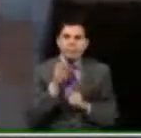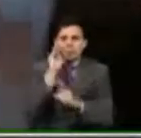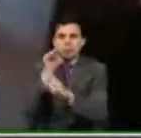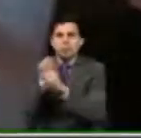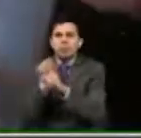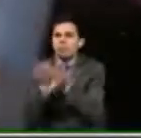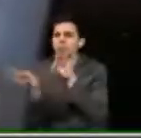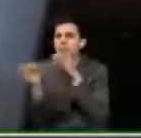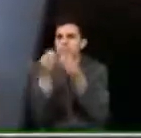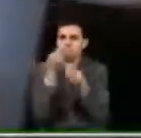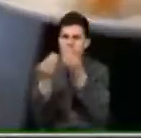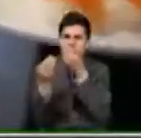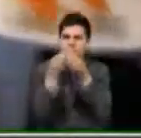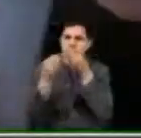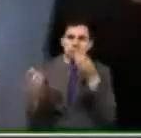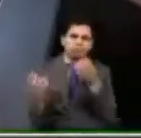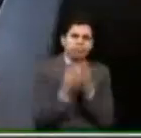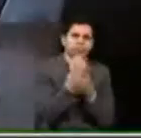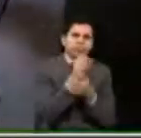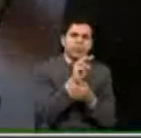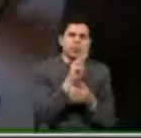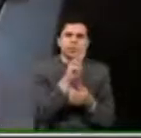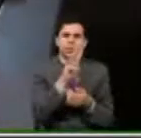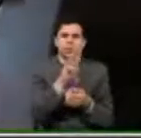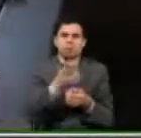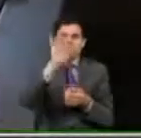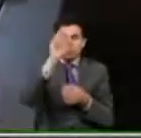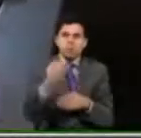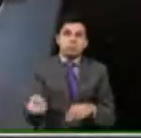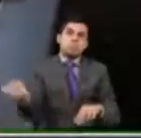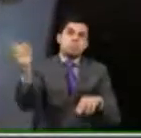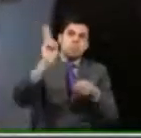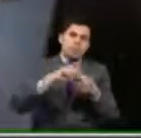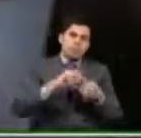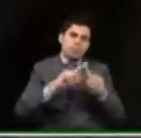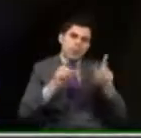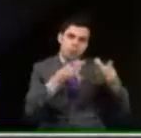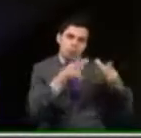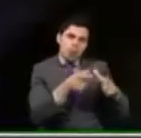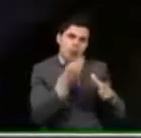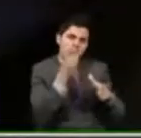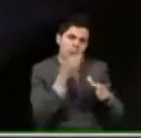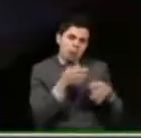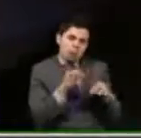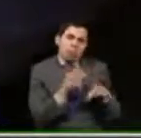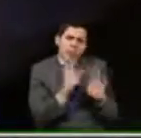comiendo aproximadamente un 23% más que si tuvieran solo una opción.